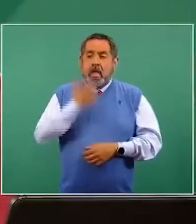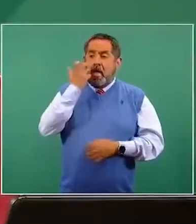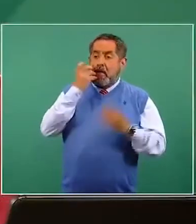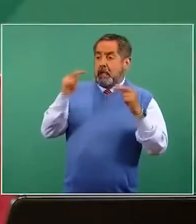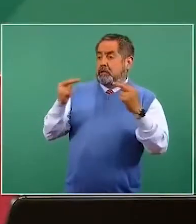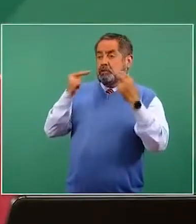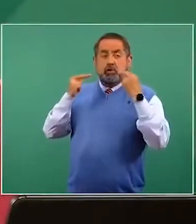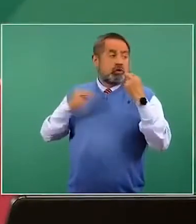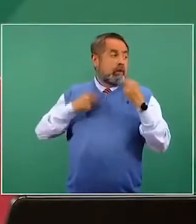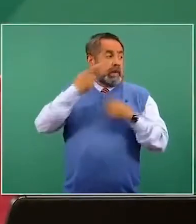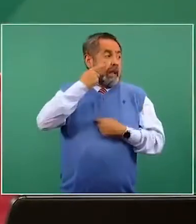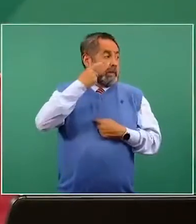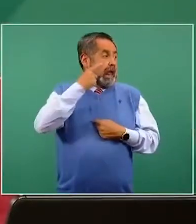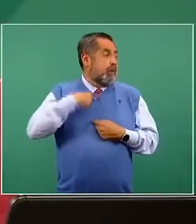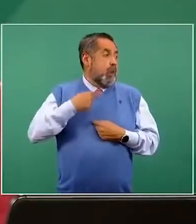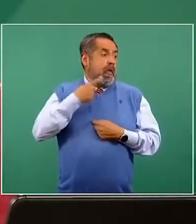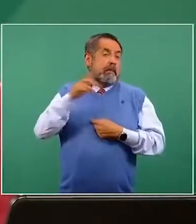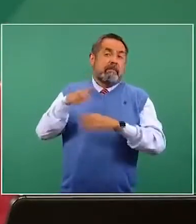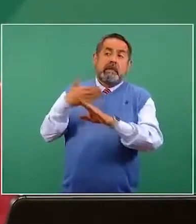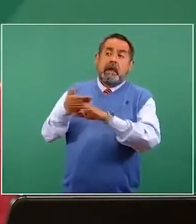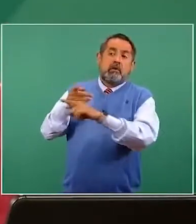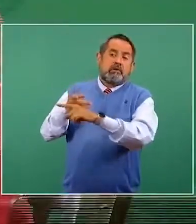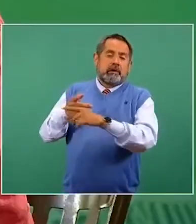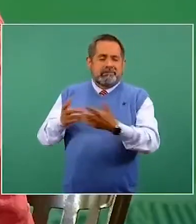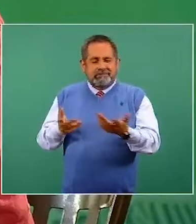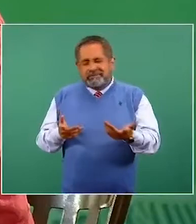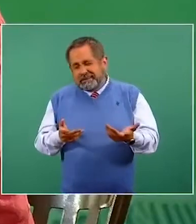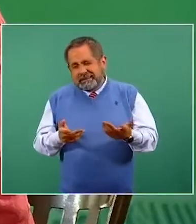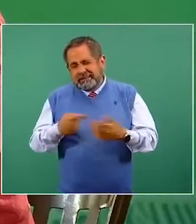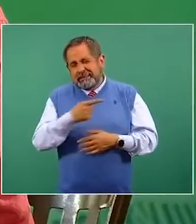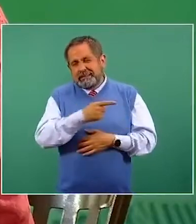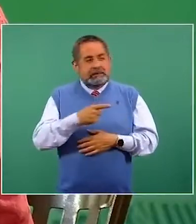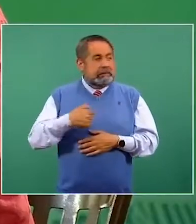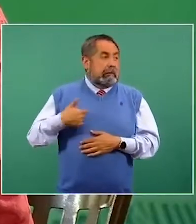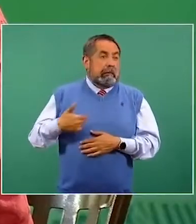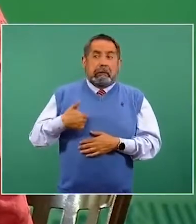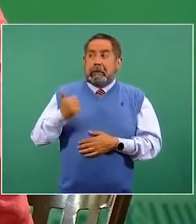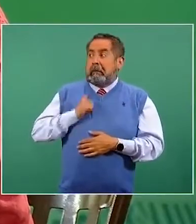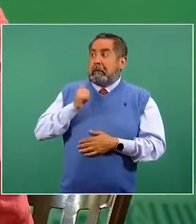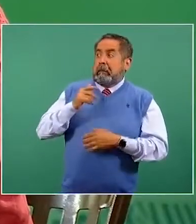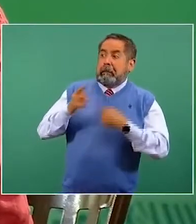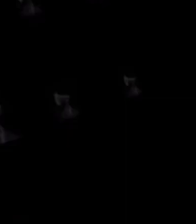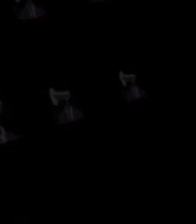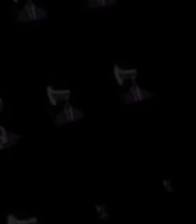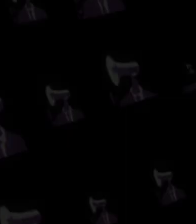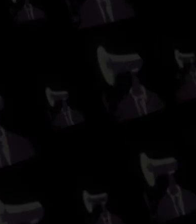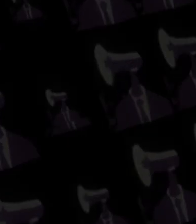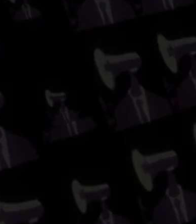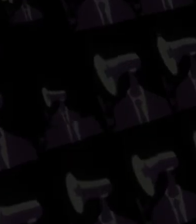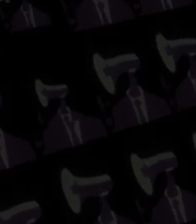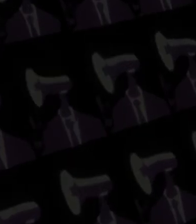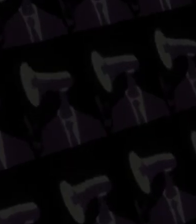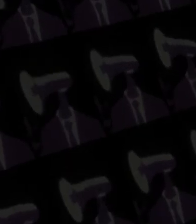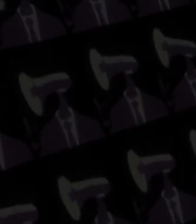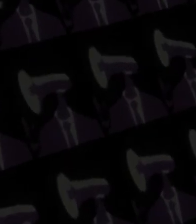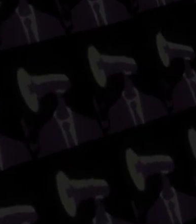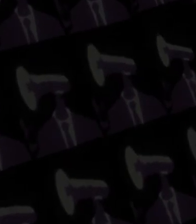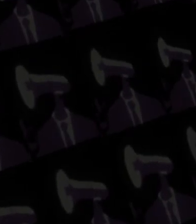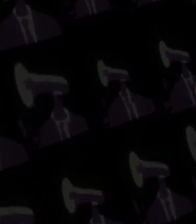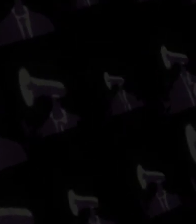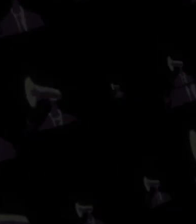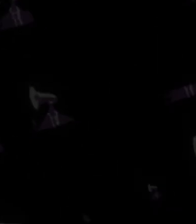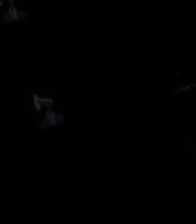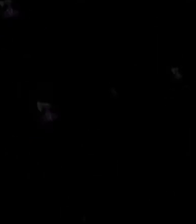notoriedad pues darse a notar y en algún momento que tuviera ser oportuno nuevo redituable en muchos aspectos entre partidos políticos y